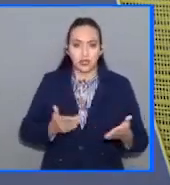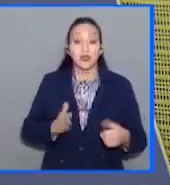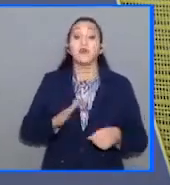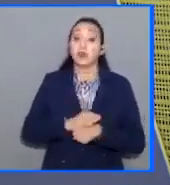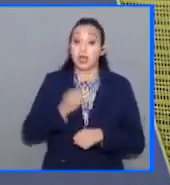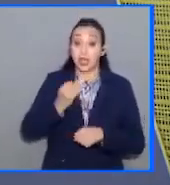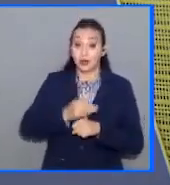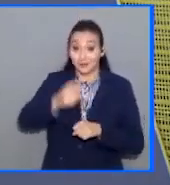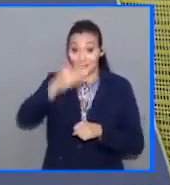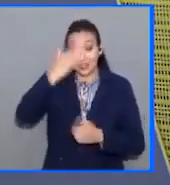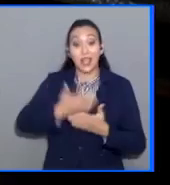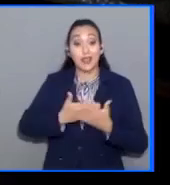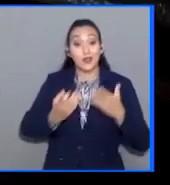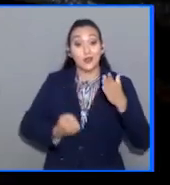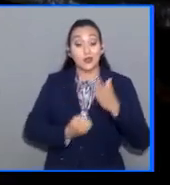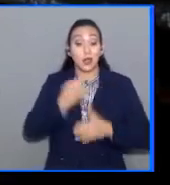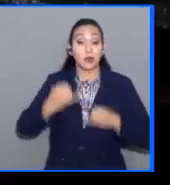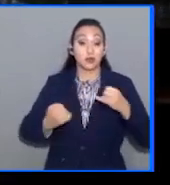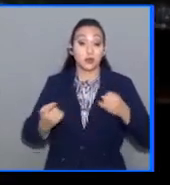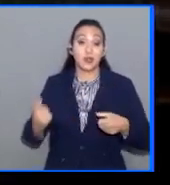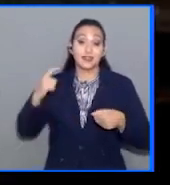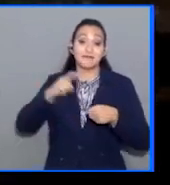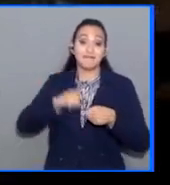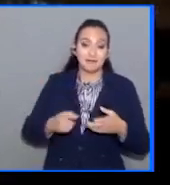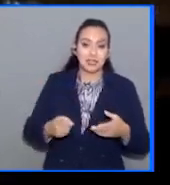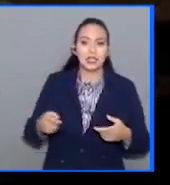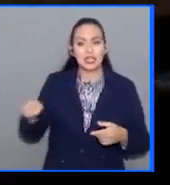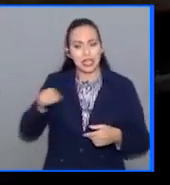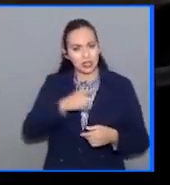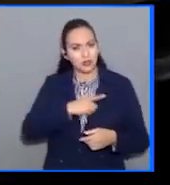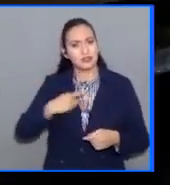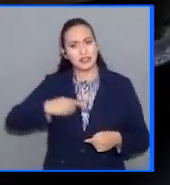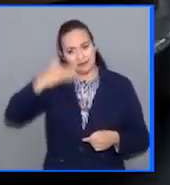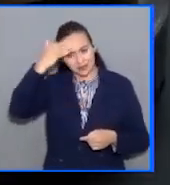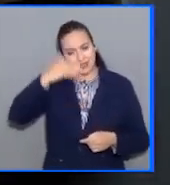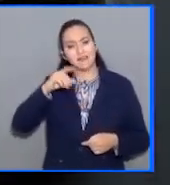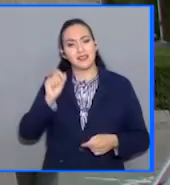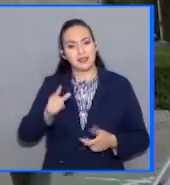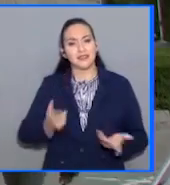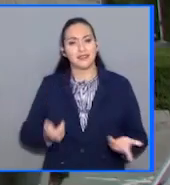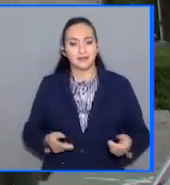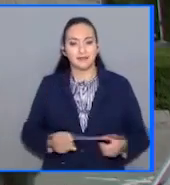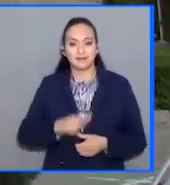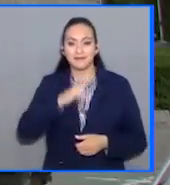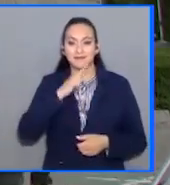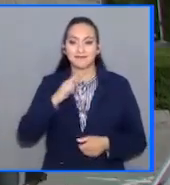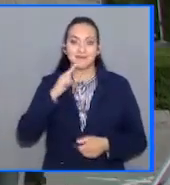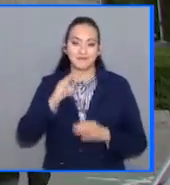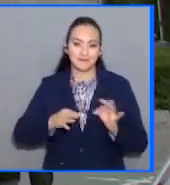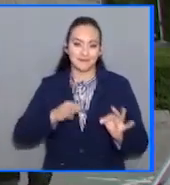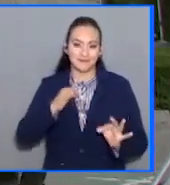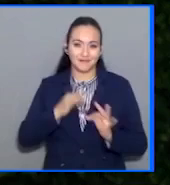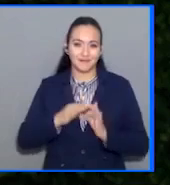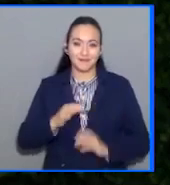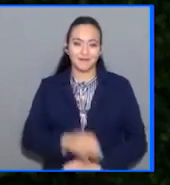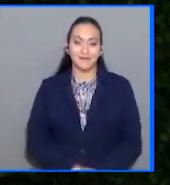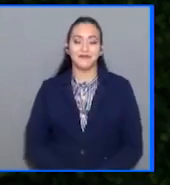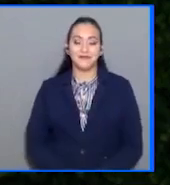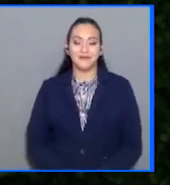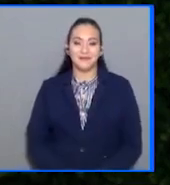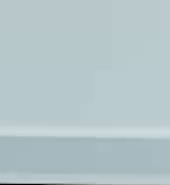Poder Judicial una vez concluida la elección judicial. Para el canal del Poder Judicial de la Federación, Laura